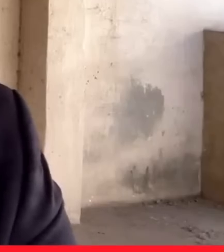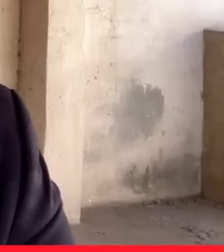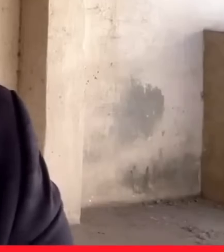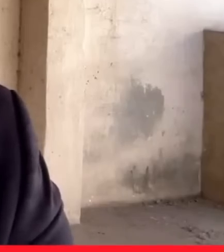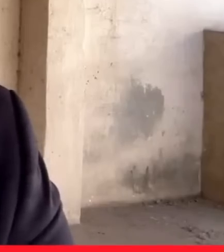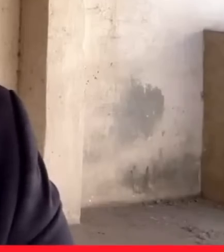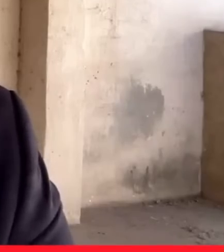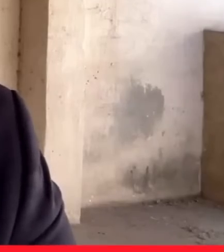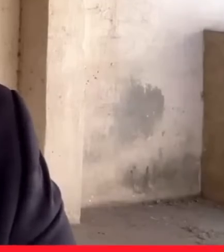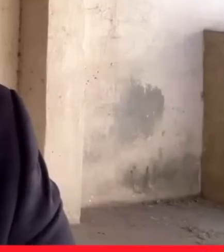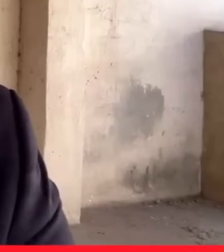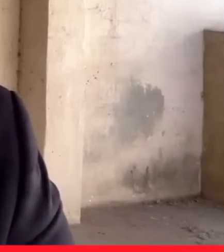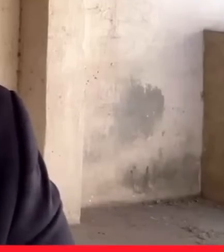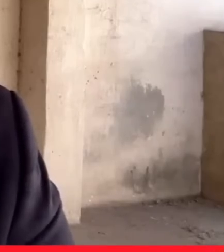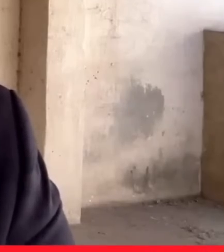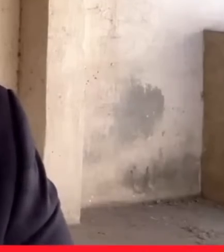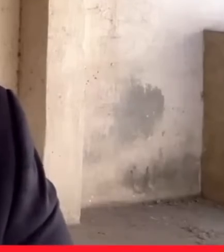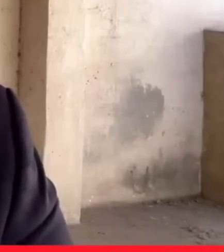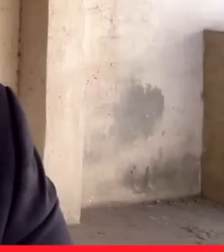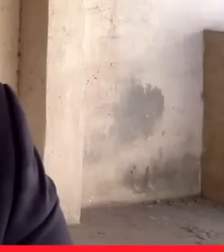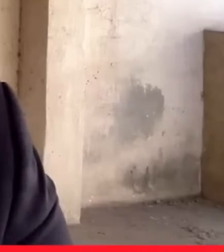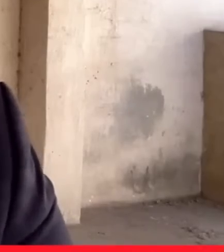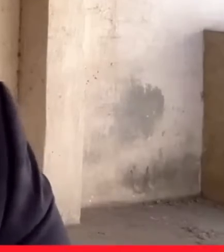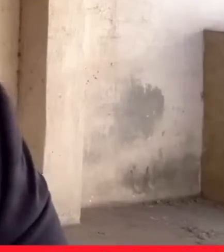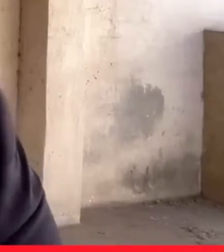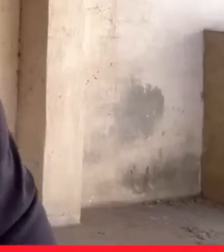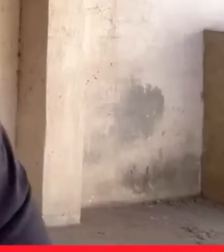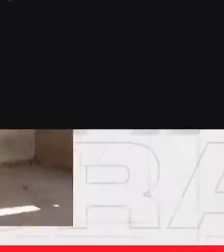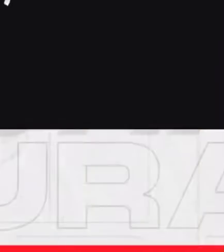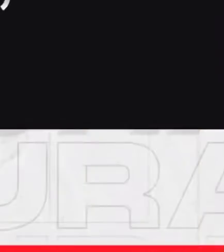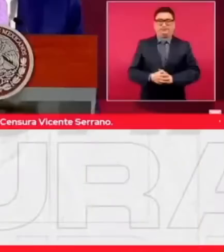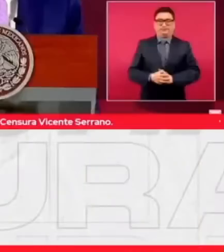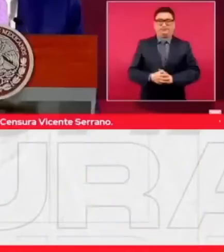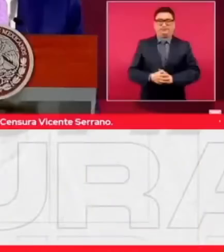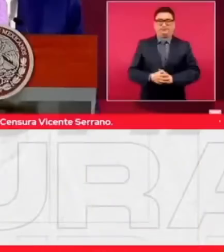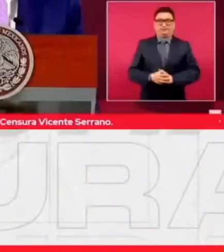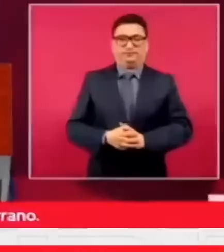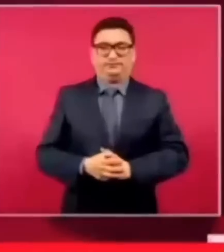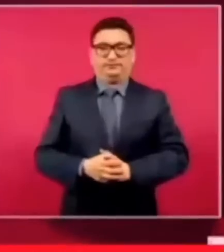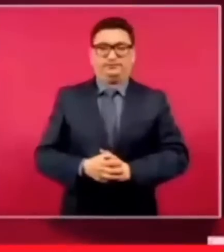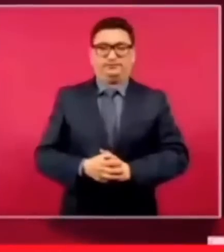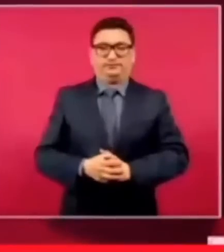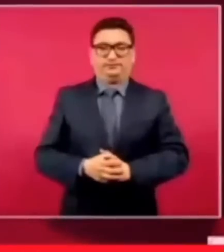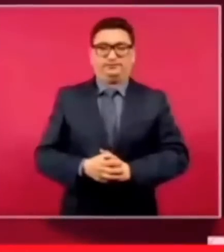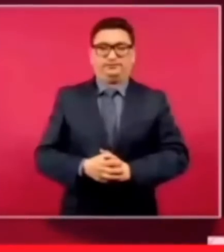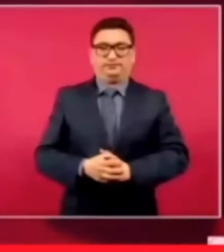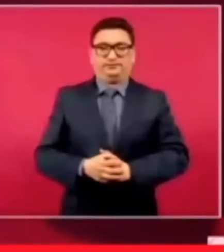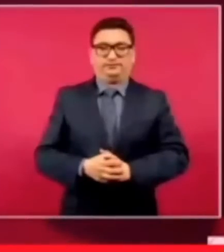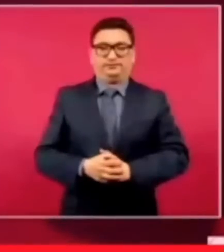ya me petateé o me voy a petatear. Escuche lo que dijo el presidente.